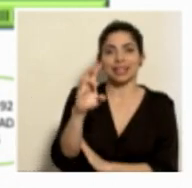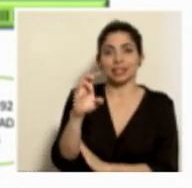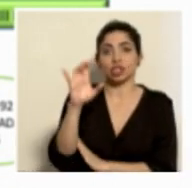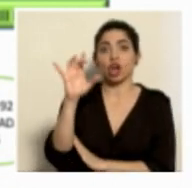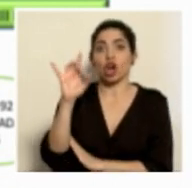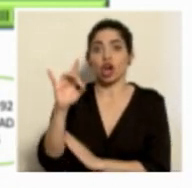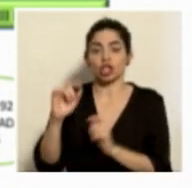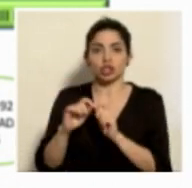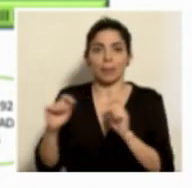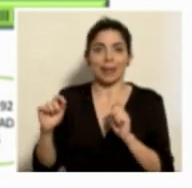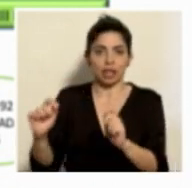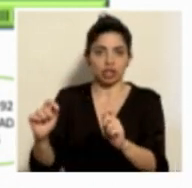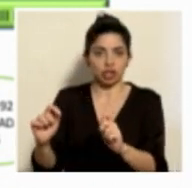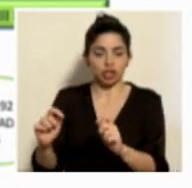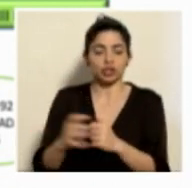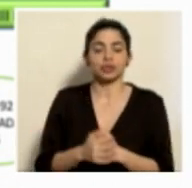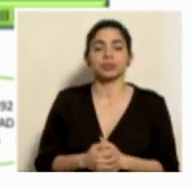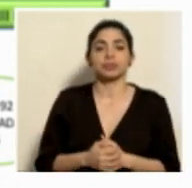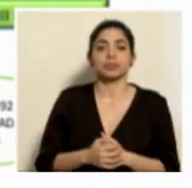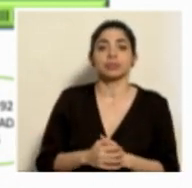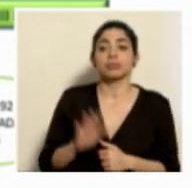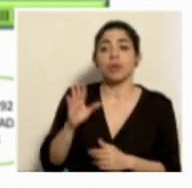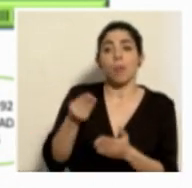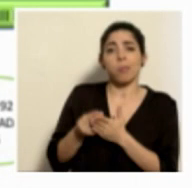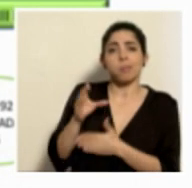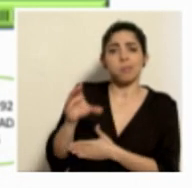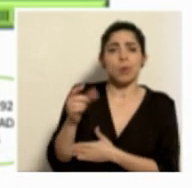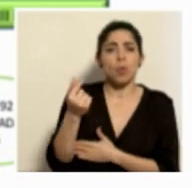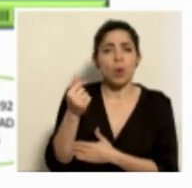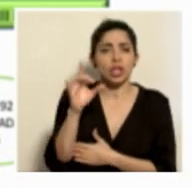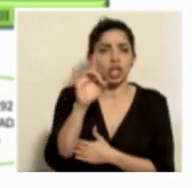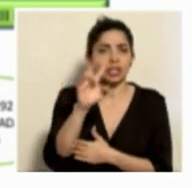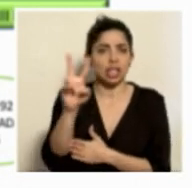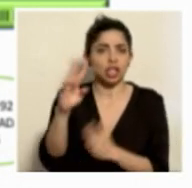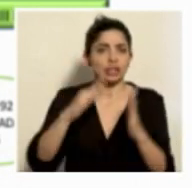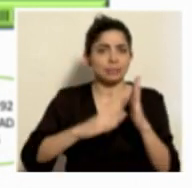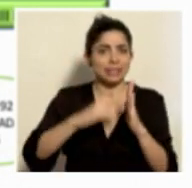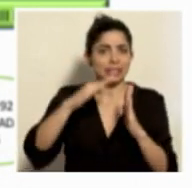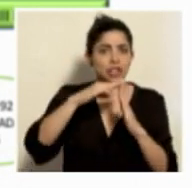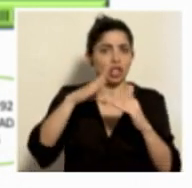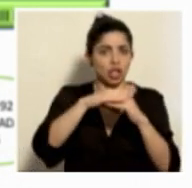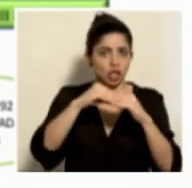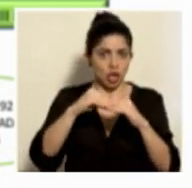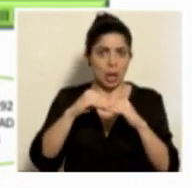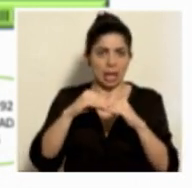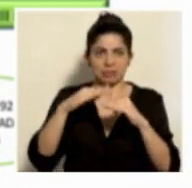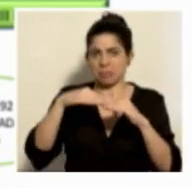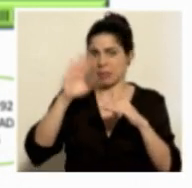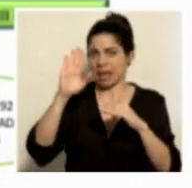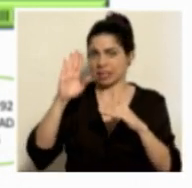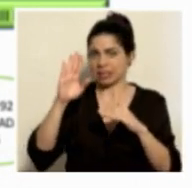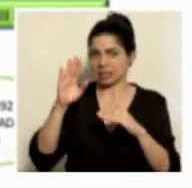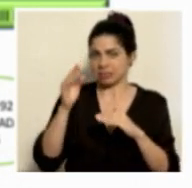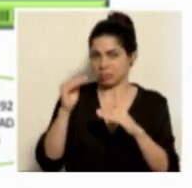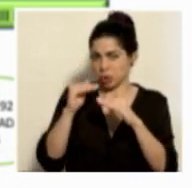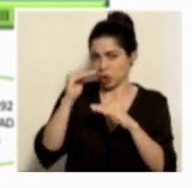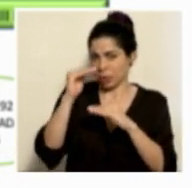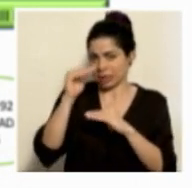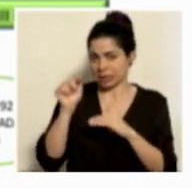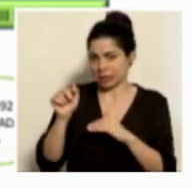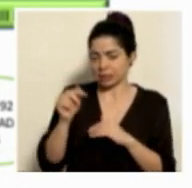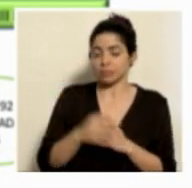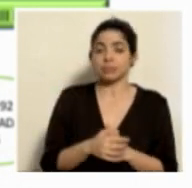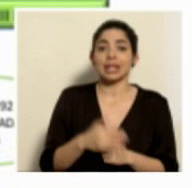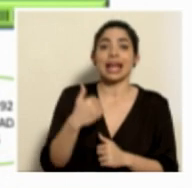20.708 metros cuadrados, su inversión fue de $82 millones, un poco más de ese monto,